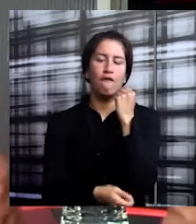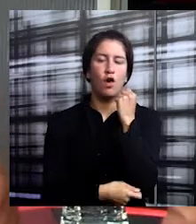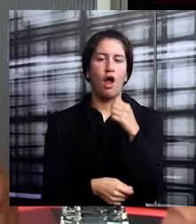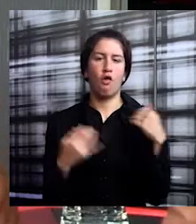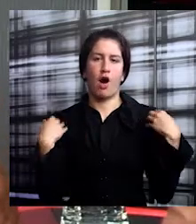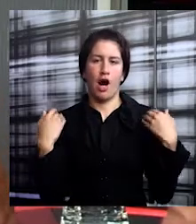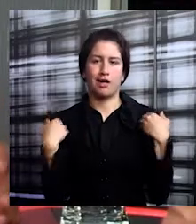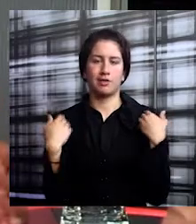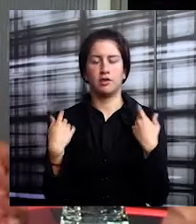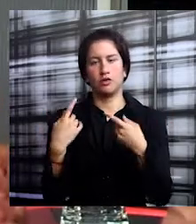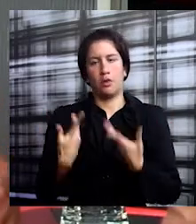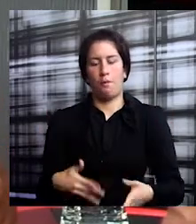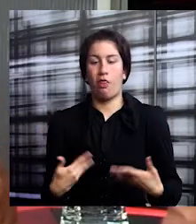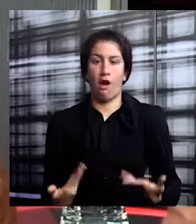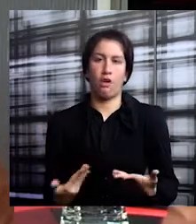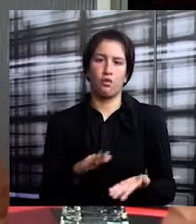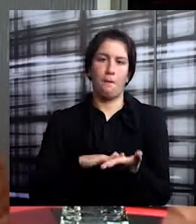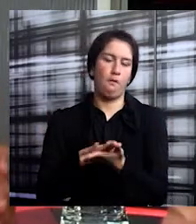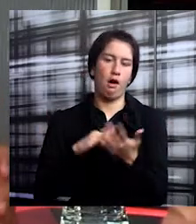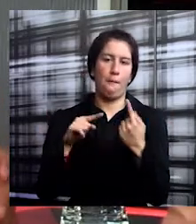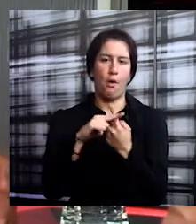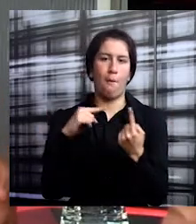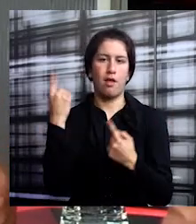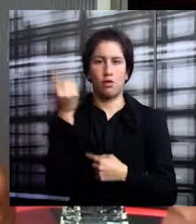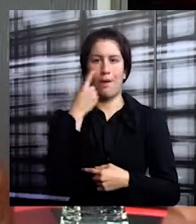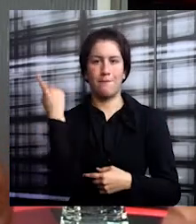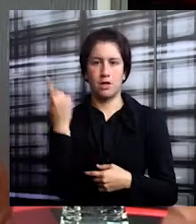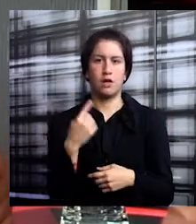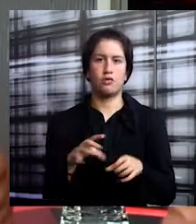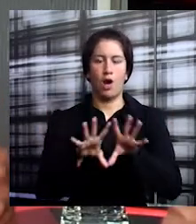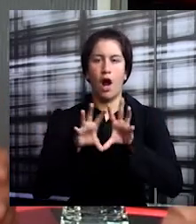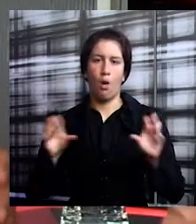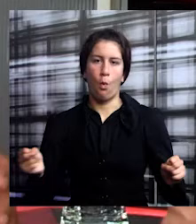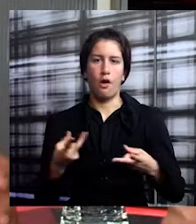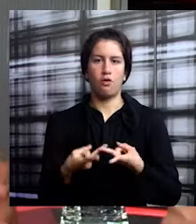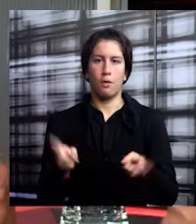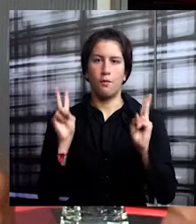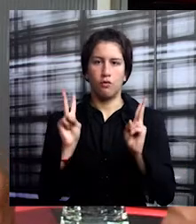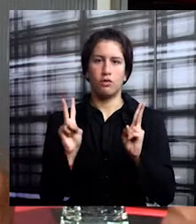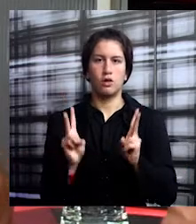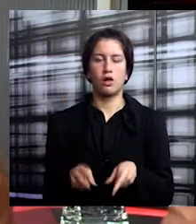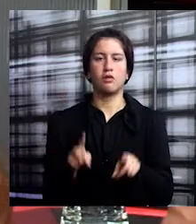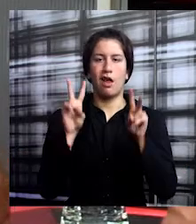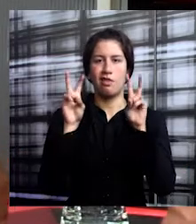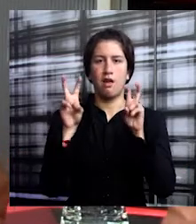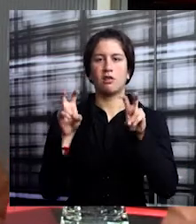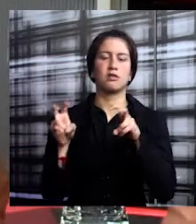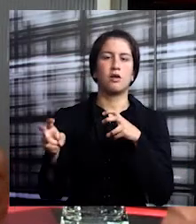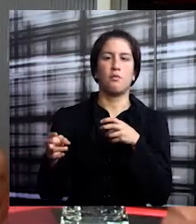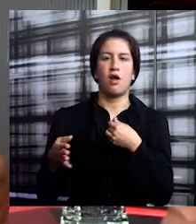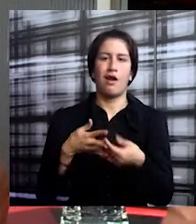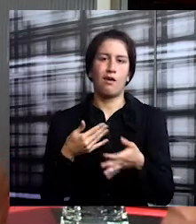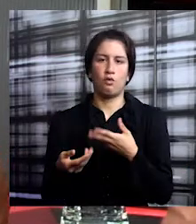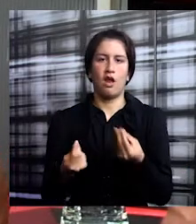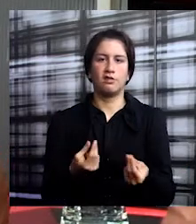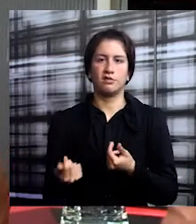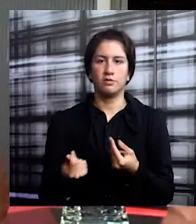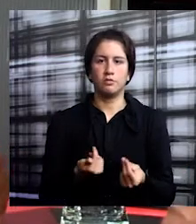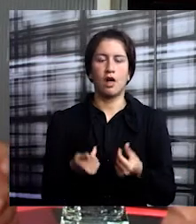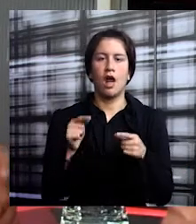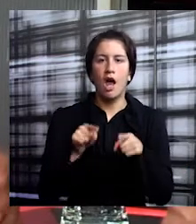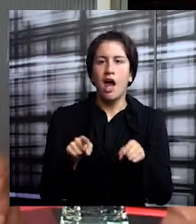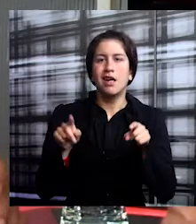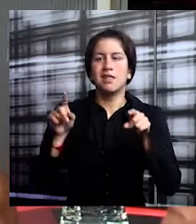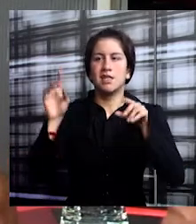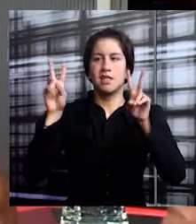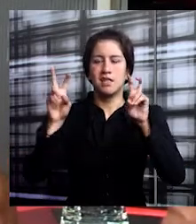por ejemplo, medio ambiente, contratación pública, cuestiones de naturaleza civil, cuestiones de carácter regulatorio